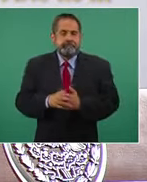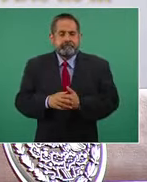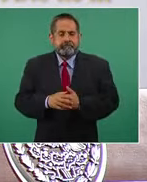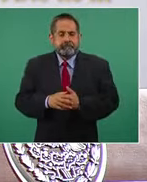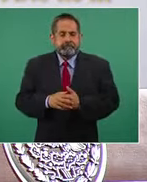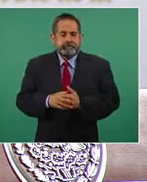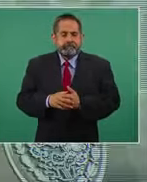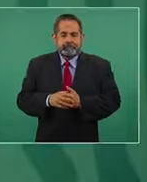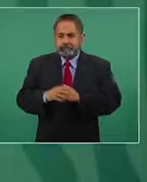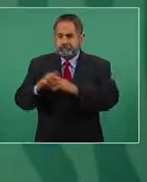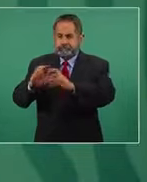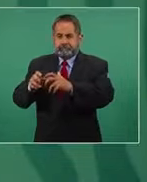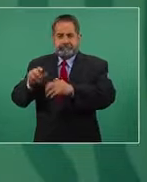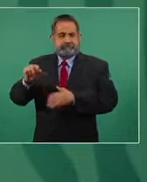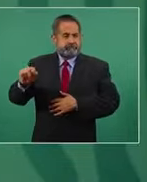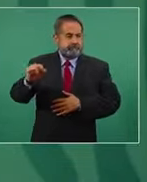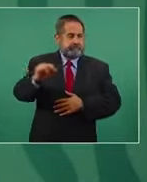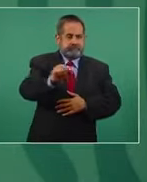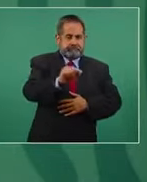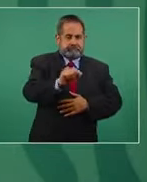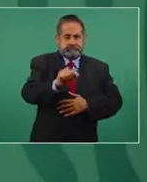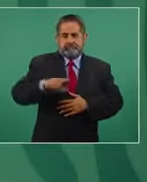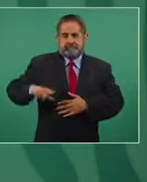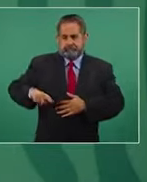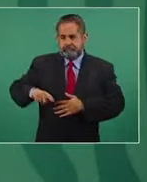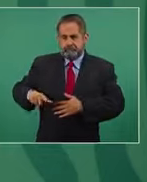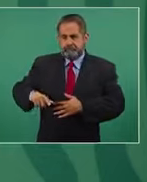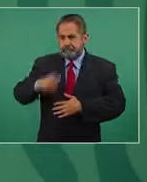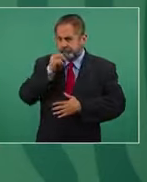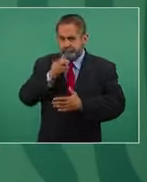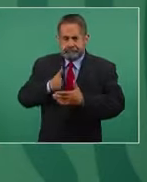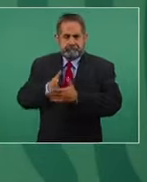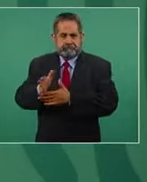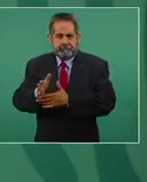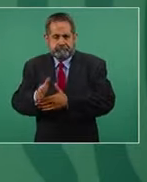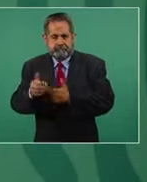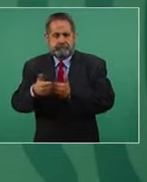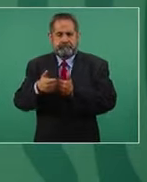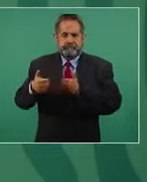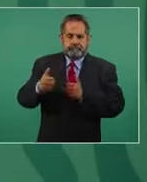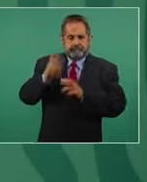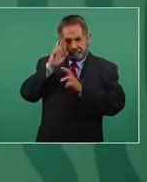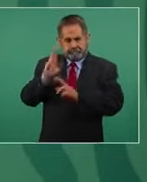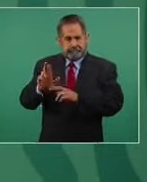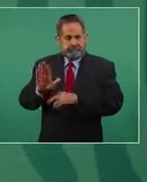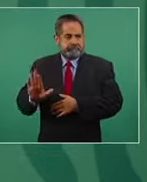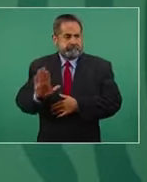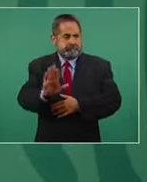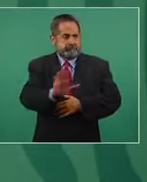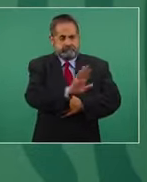esferas de gobierno. Hay